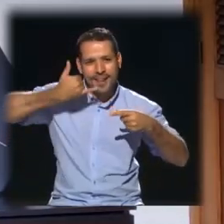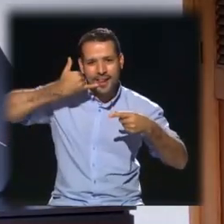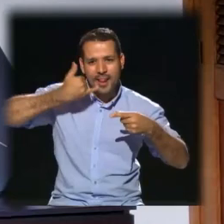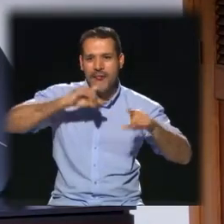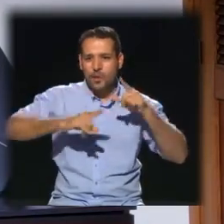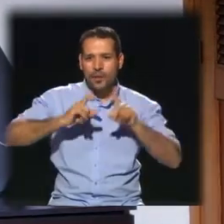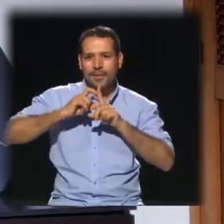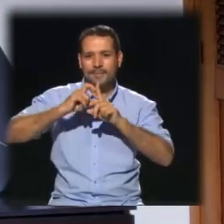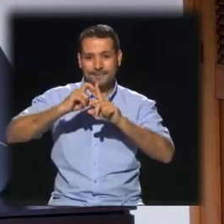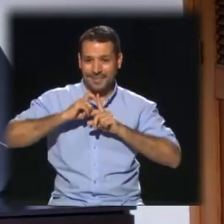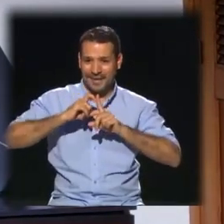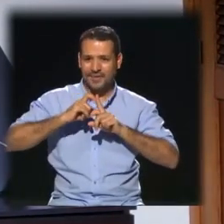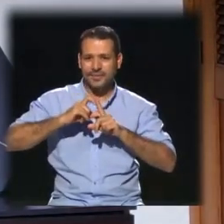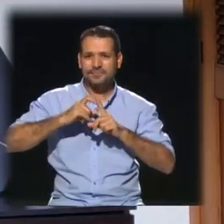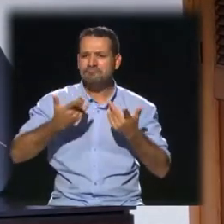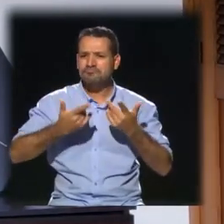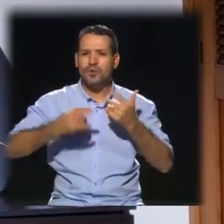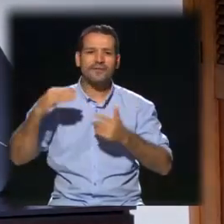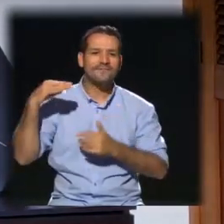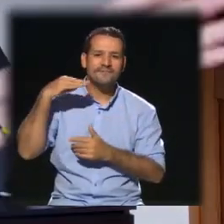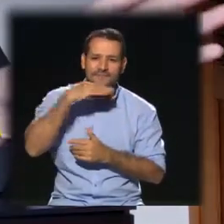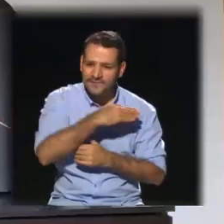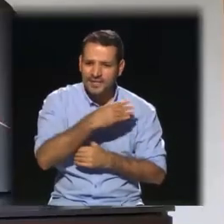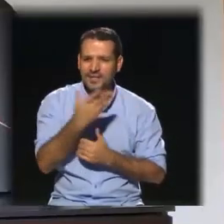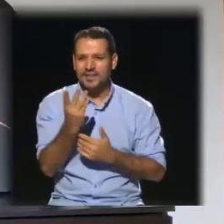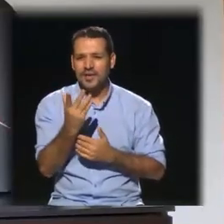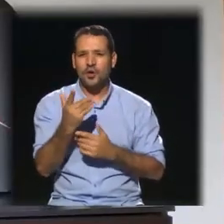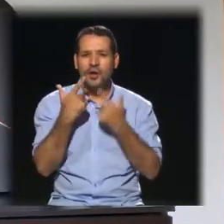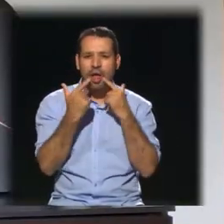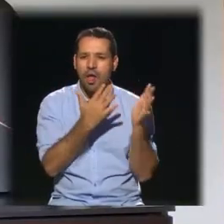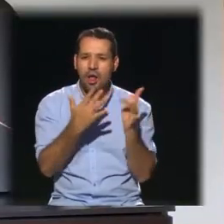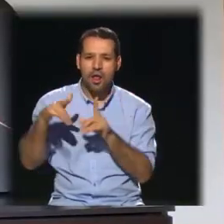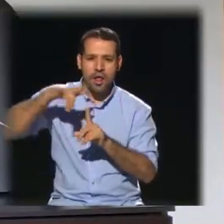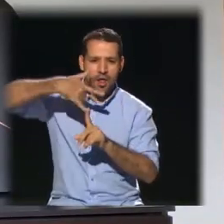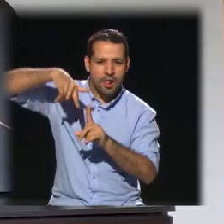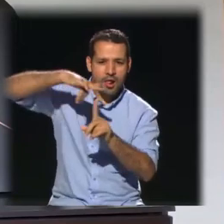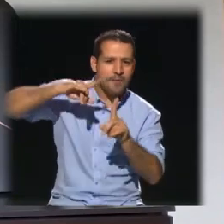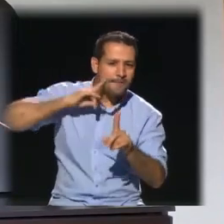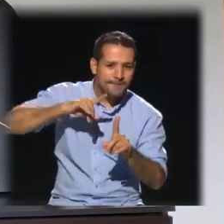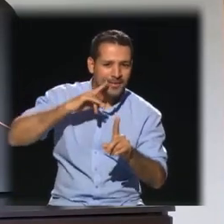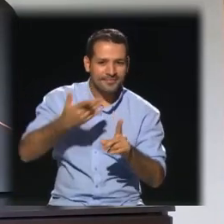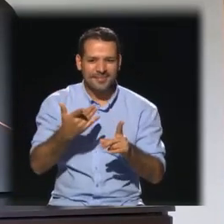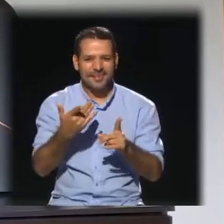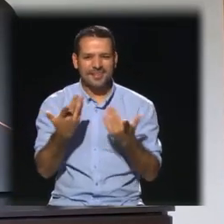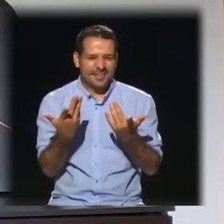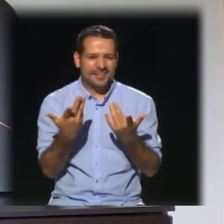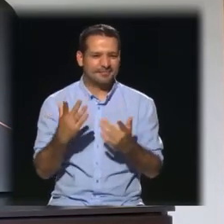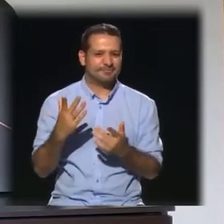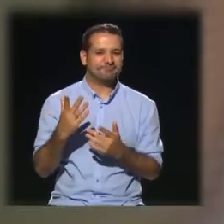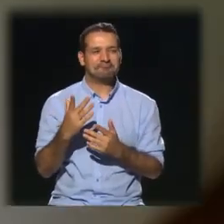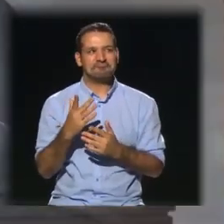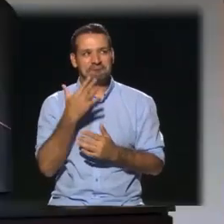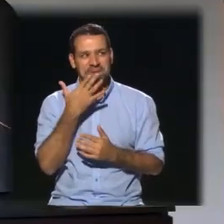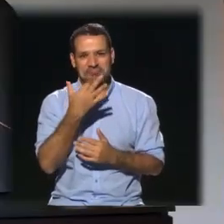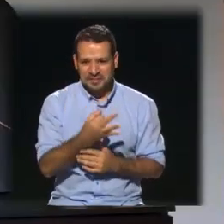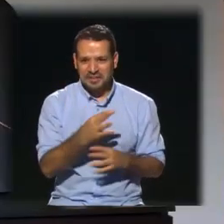algunas palabras comunes que identifican lo que se conoce como una falacia. Las falacias son mentiras dichas con estilo y que pueden ser asumidas como